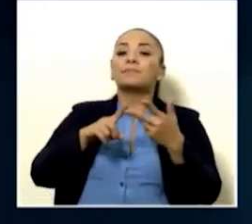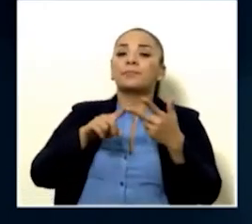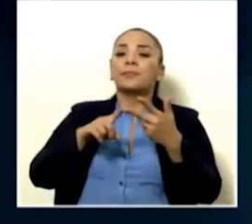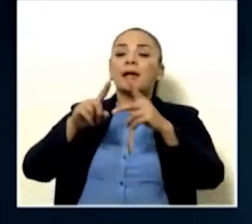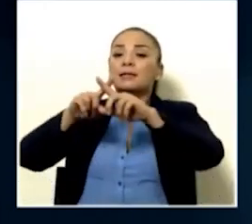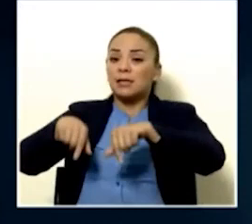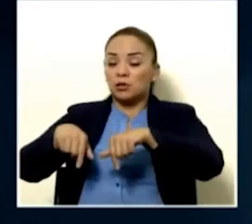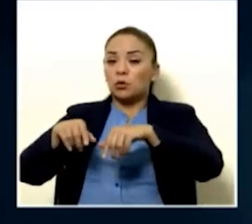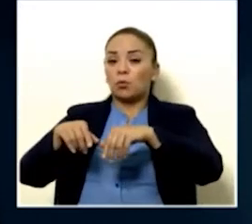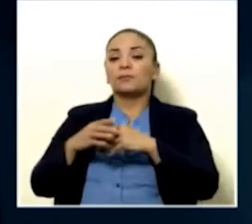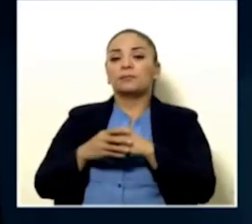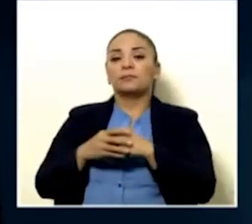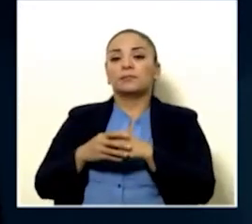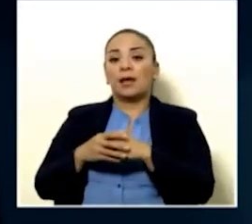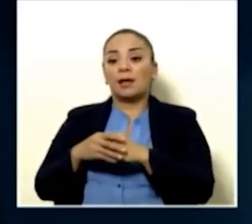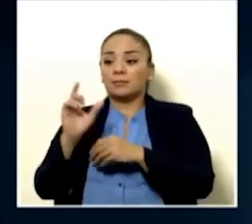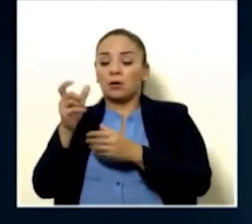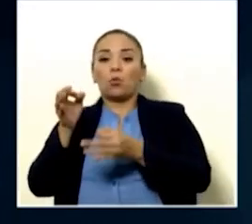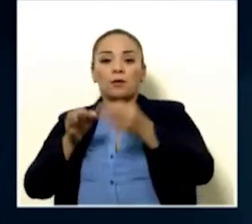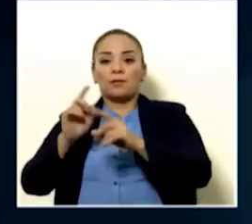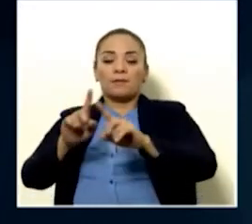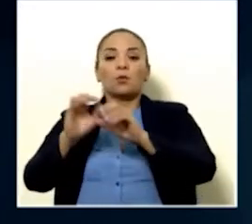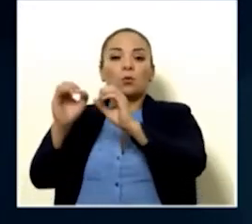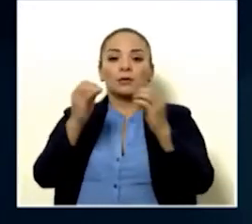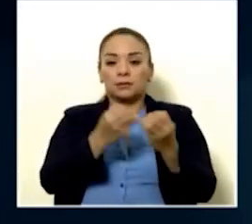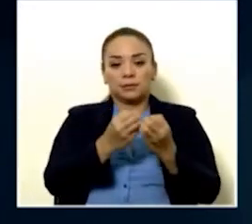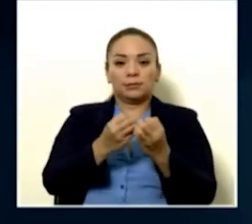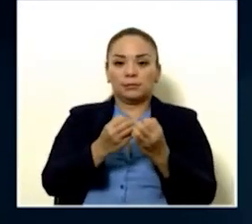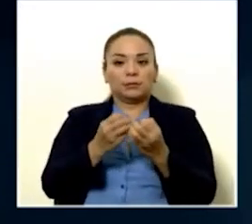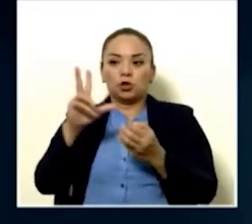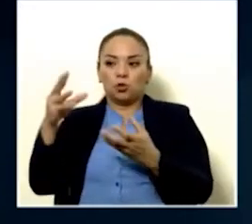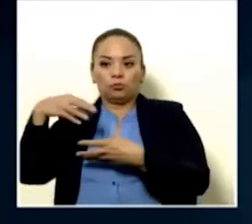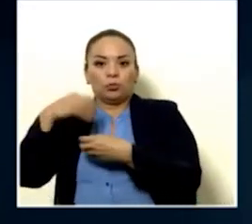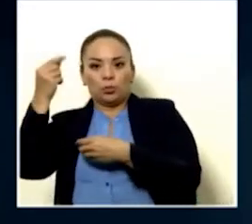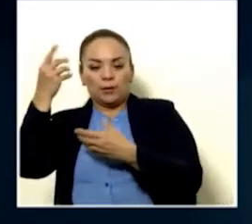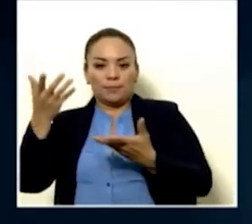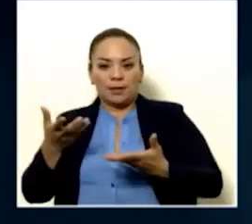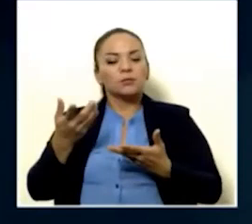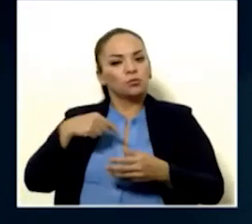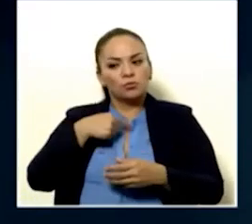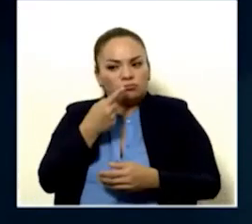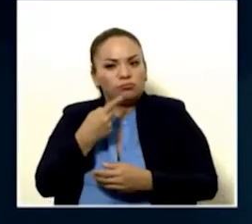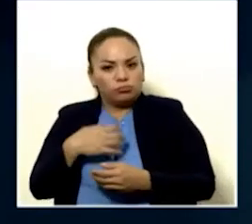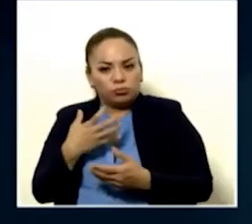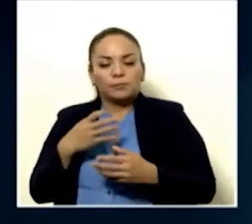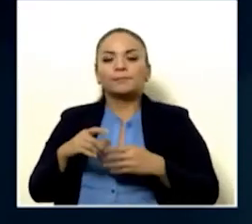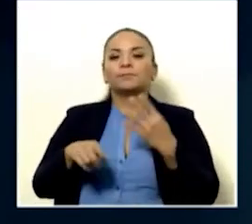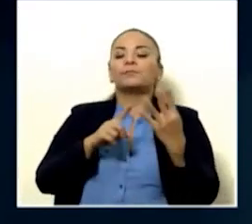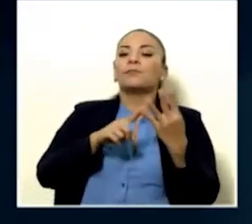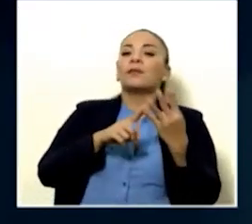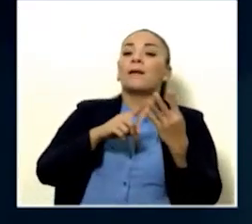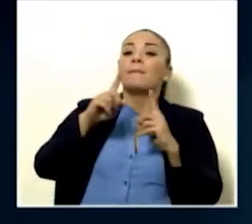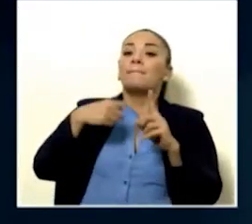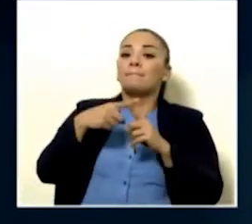de 2.000 personerías jurídicas a las organizaciones no gubernamentales, además que hemos expresado